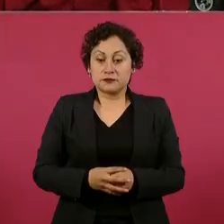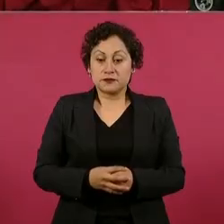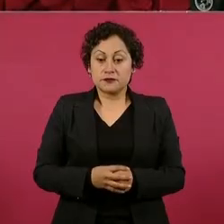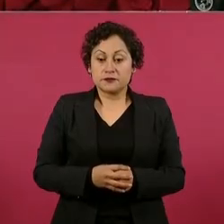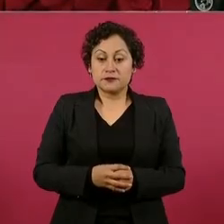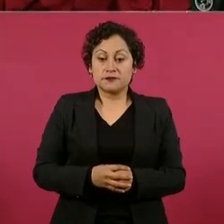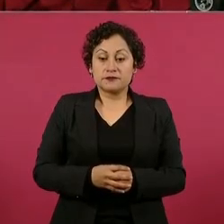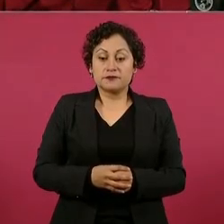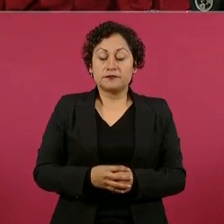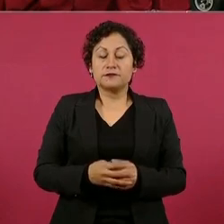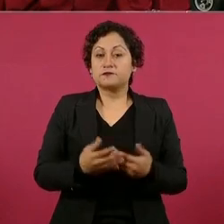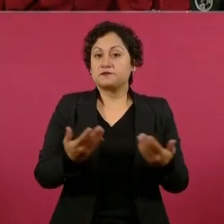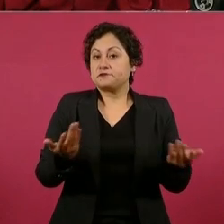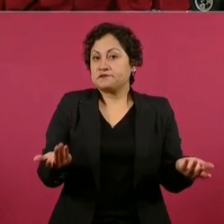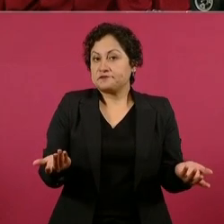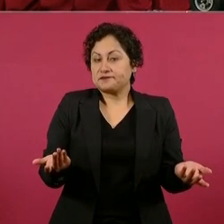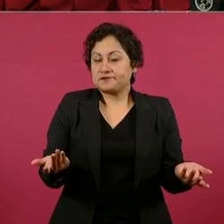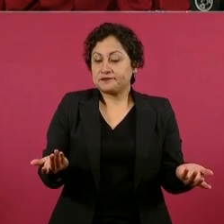hay que